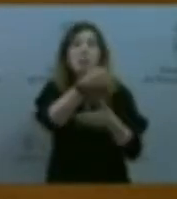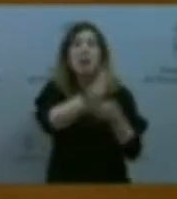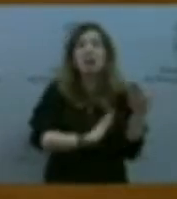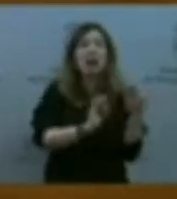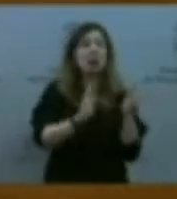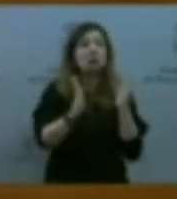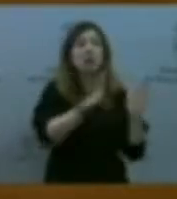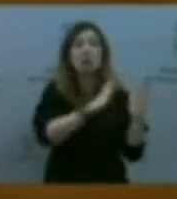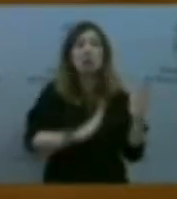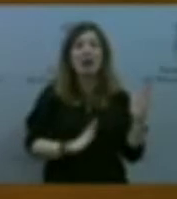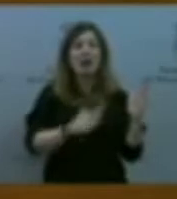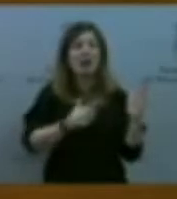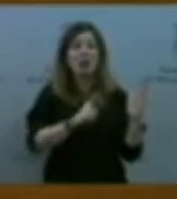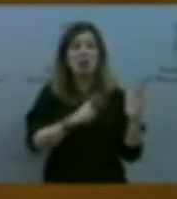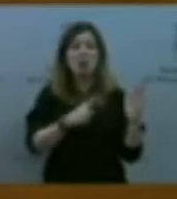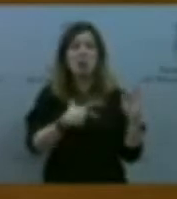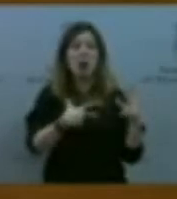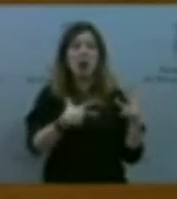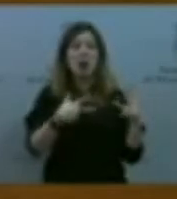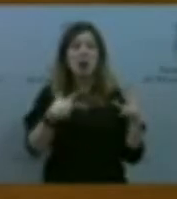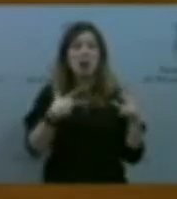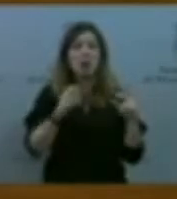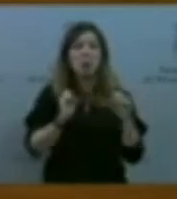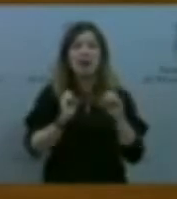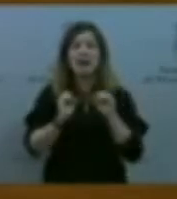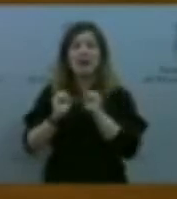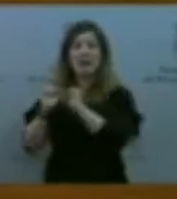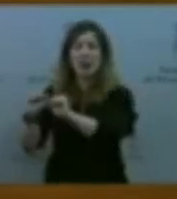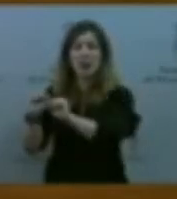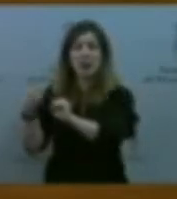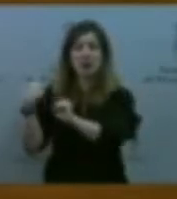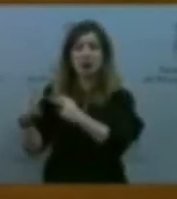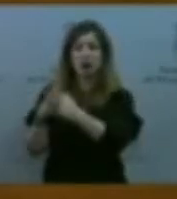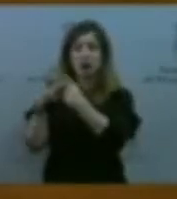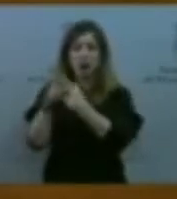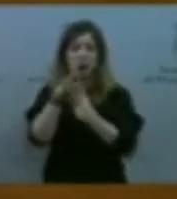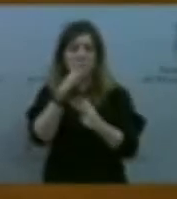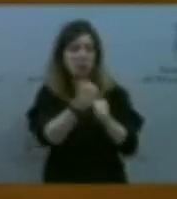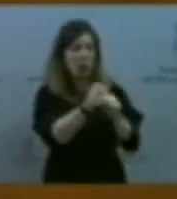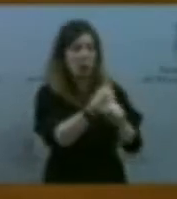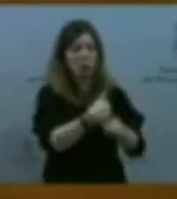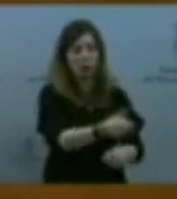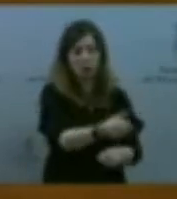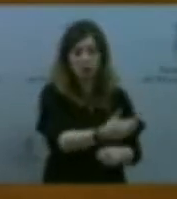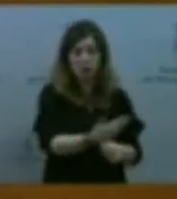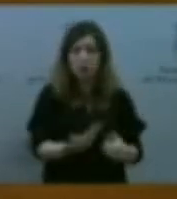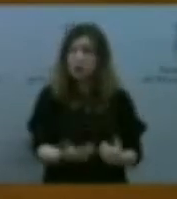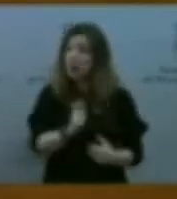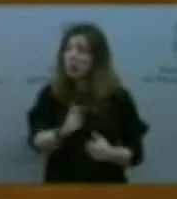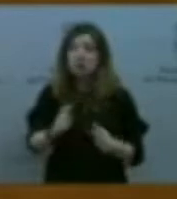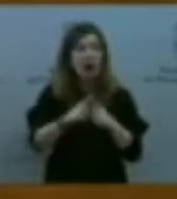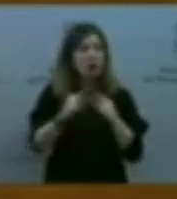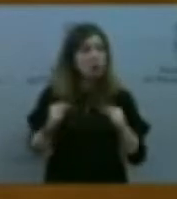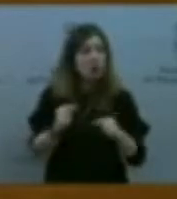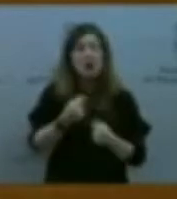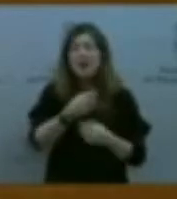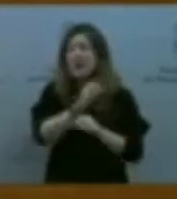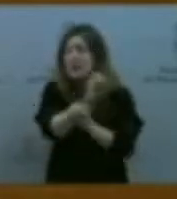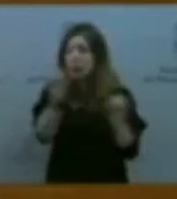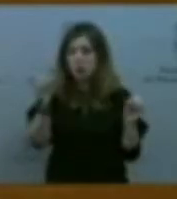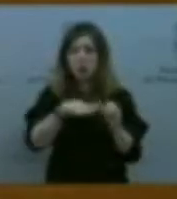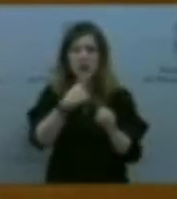esa expresión, señorías, que nadie, que ningún asturiano pueda decir es que ese empleo pequeño, parcial o